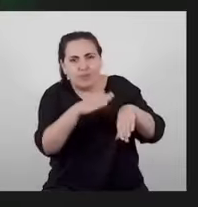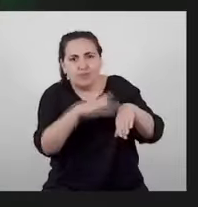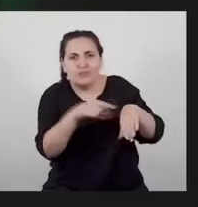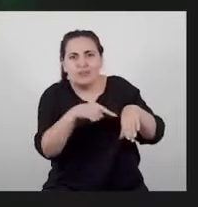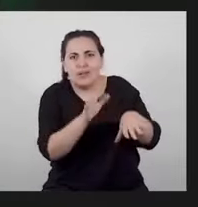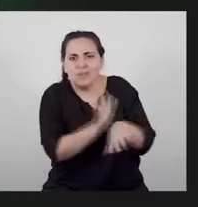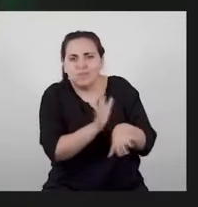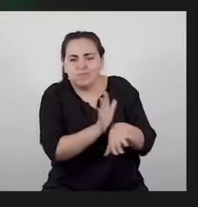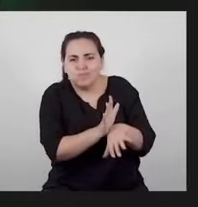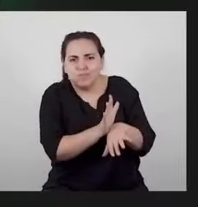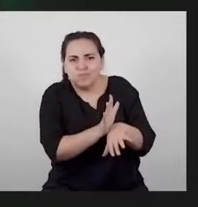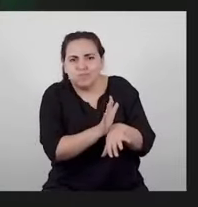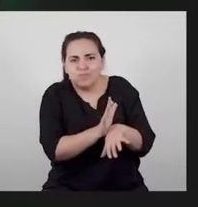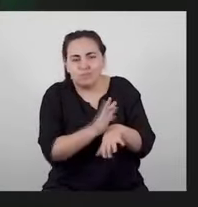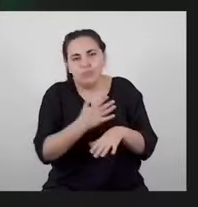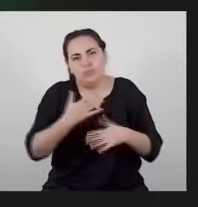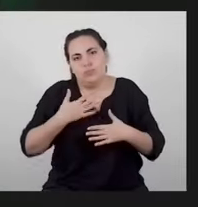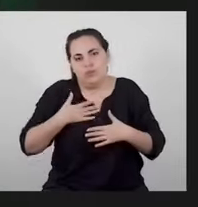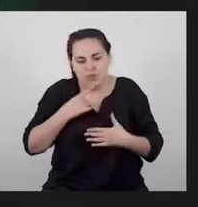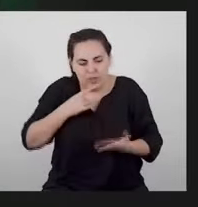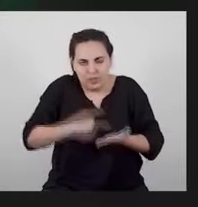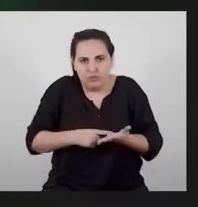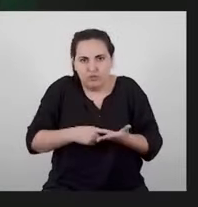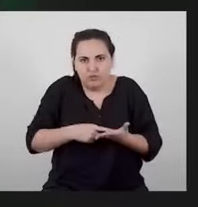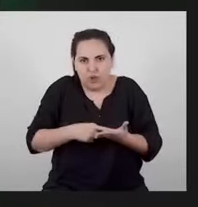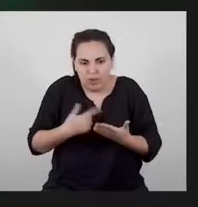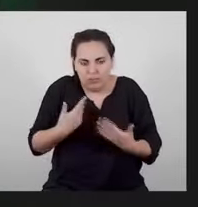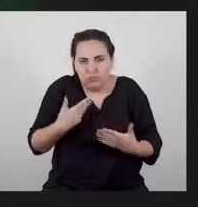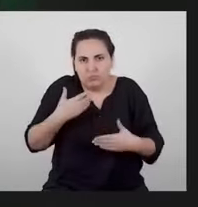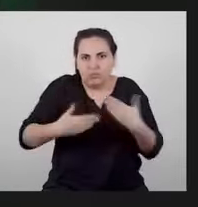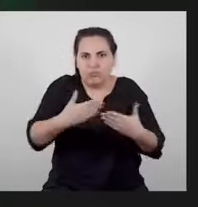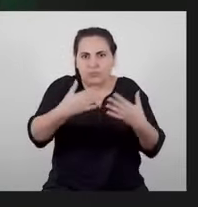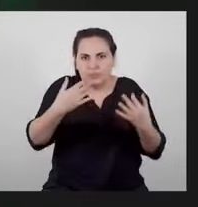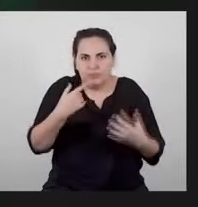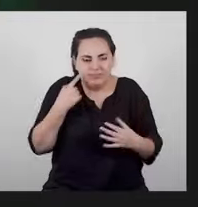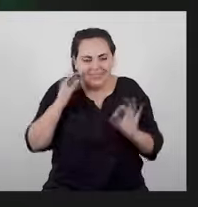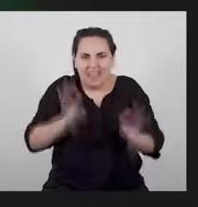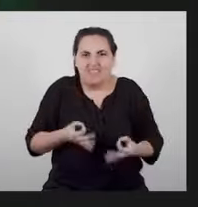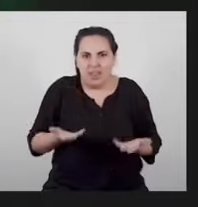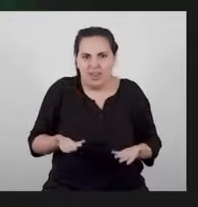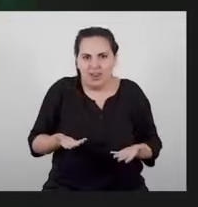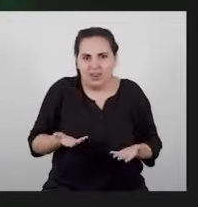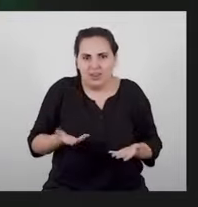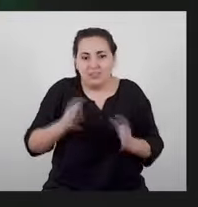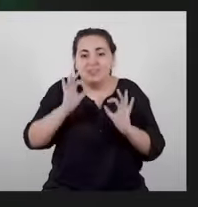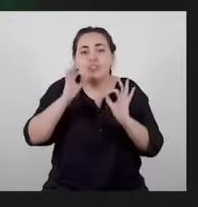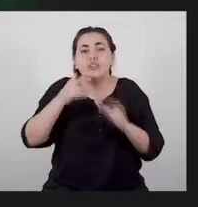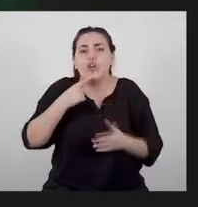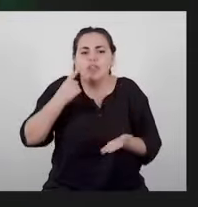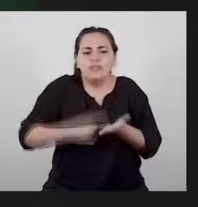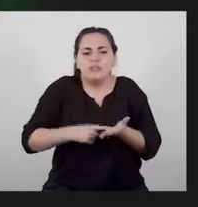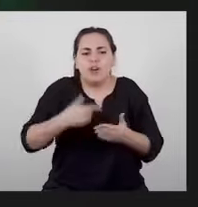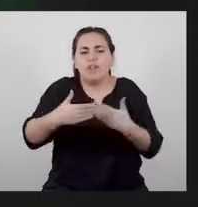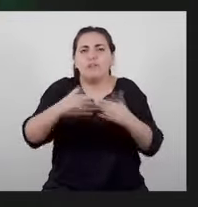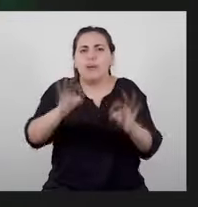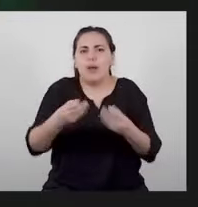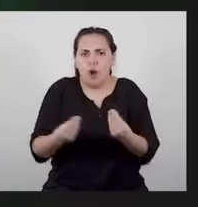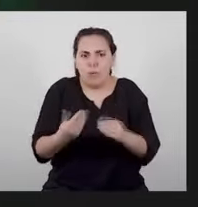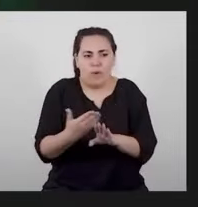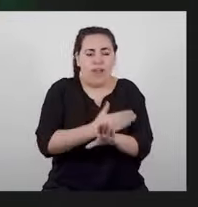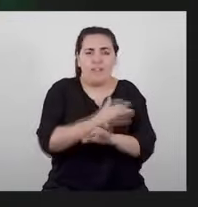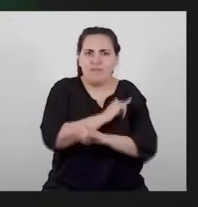significa que podamos responder sobre nuestros actos para poder responder sobre nuestros actos tengo que tener información sí o sí entonces a